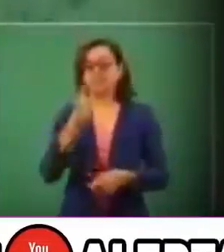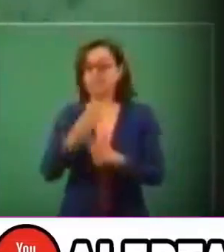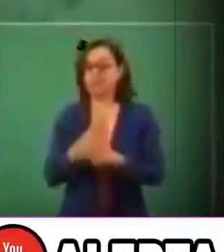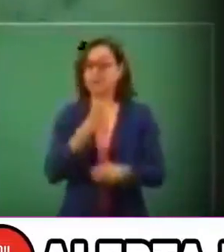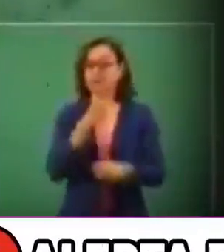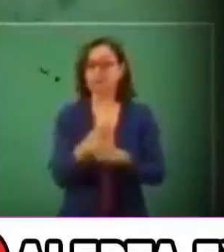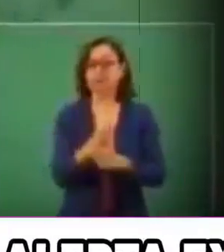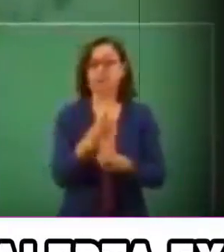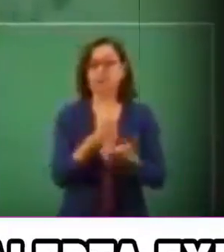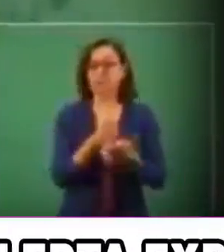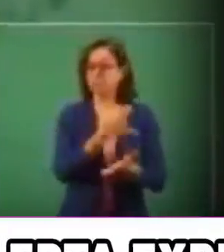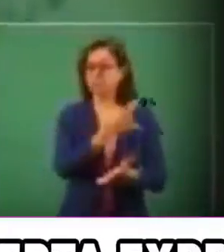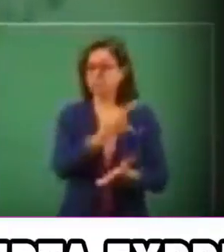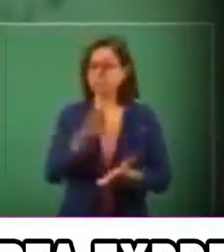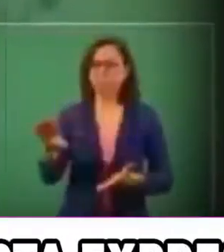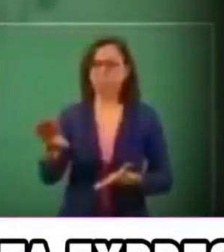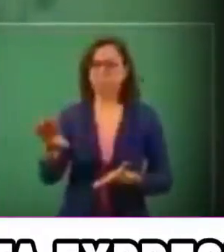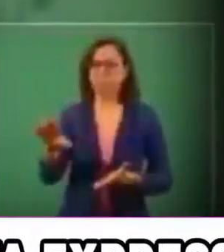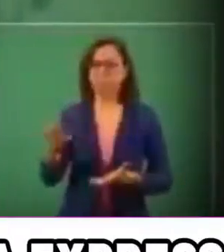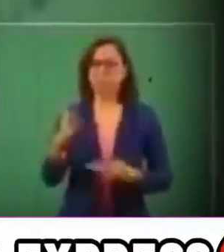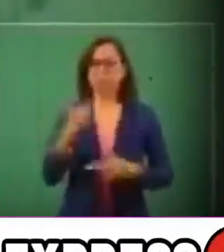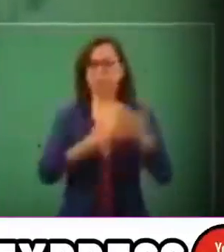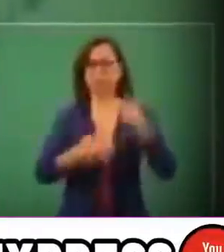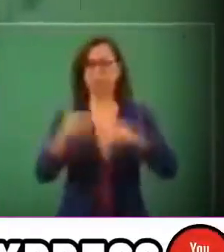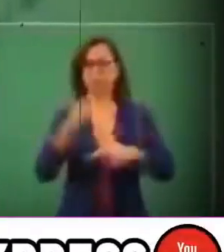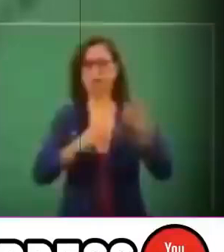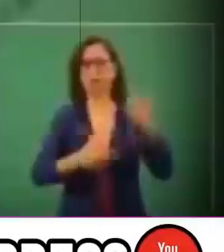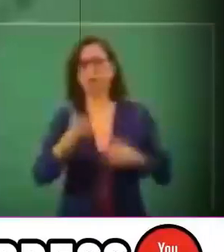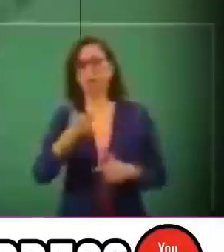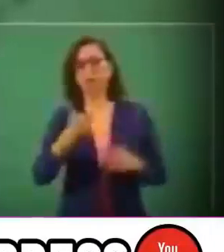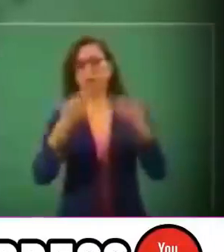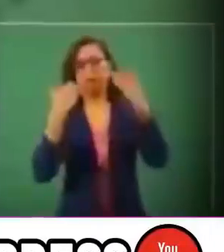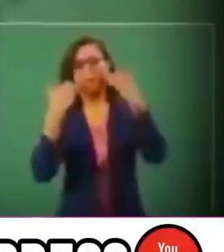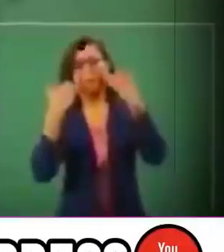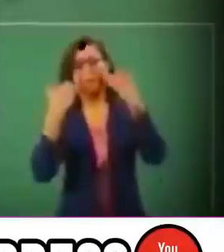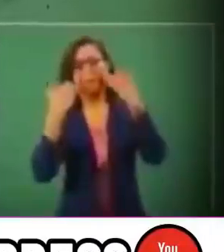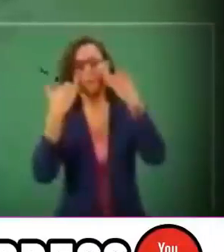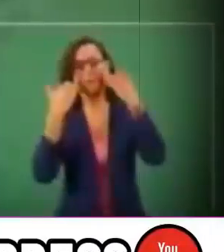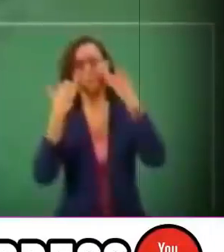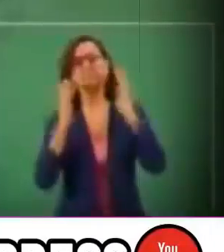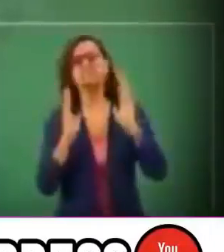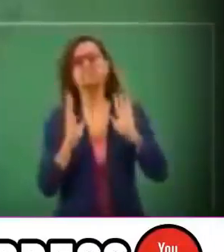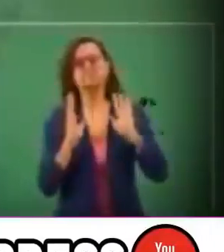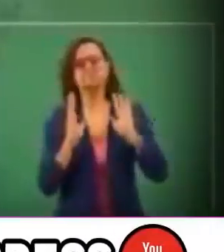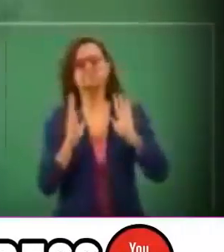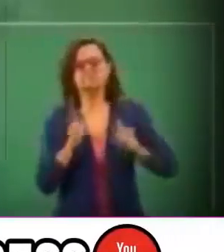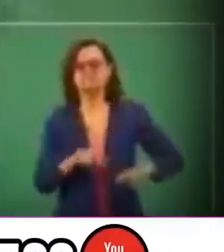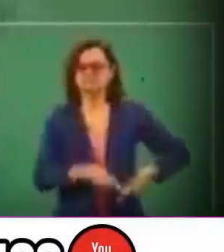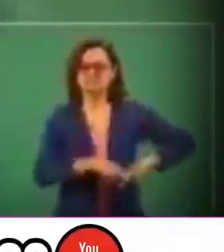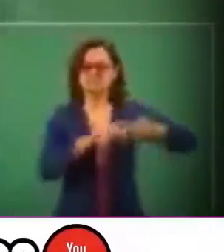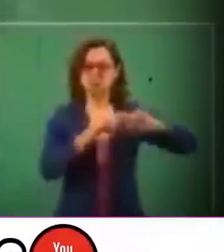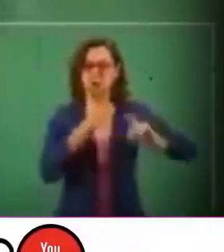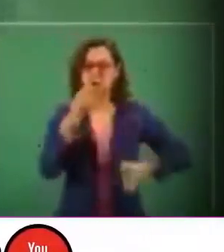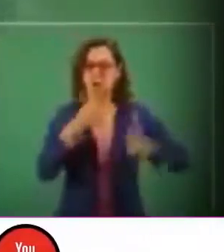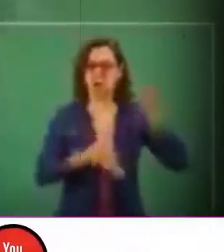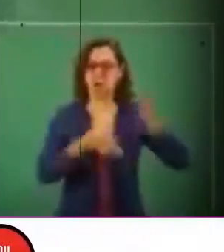la reparación del daño, a que se devuelva los 216